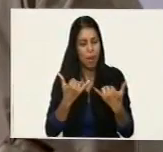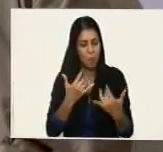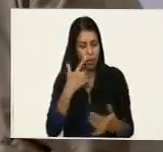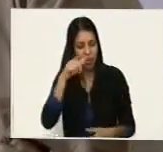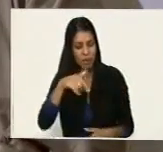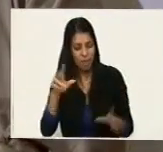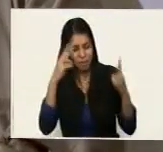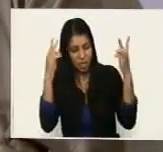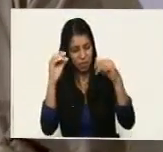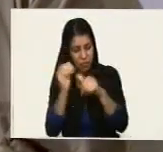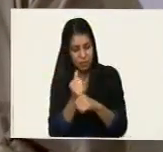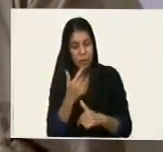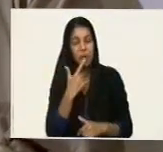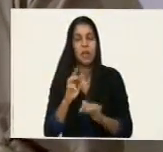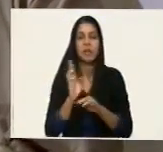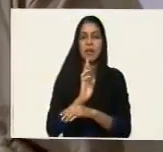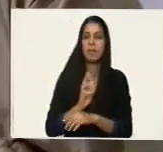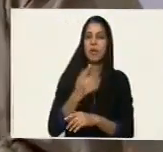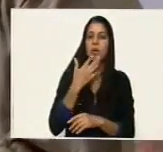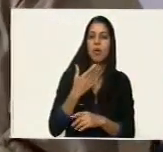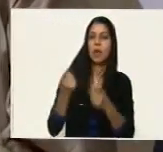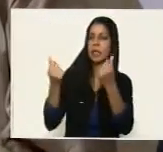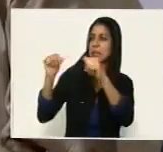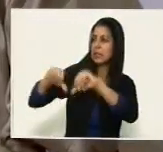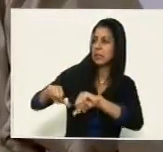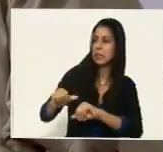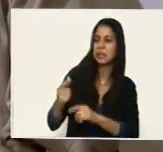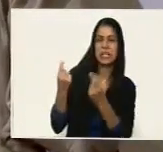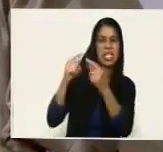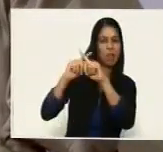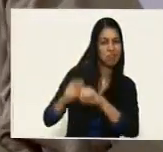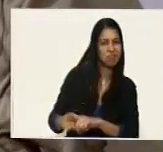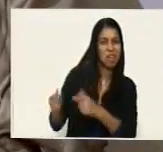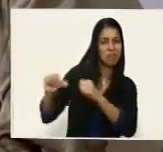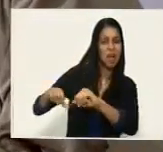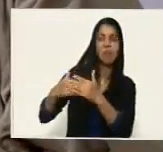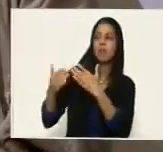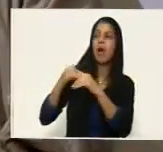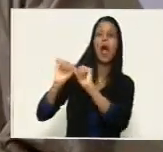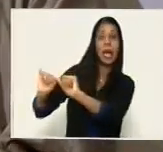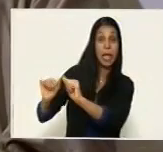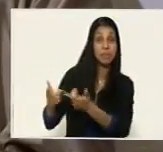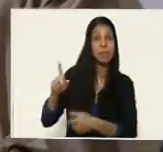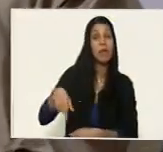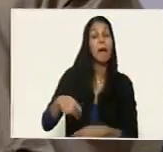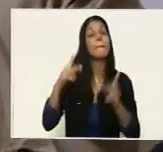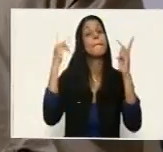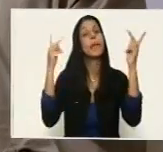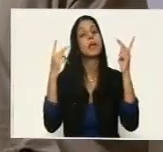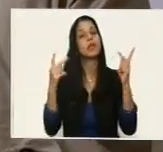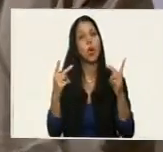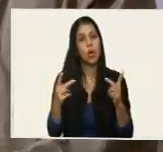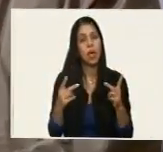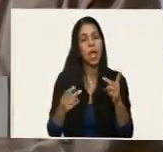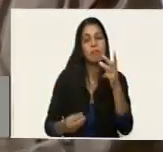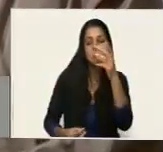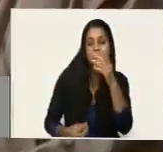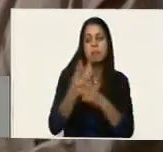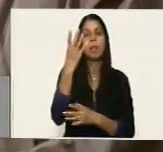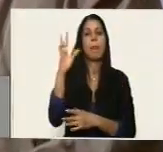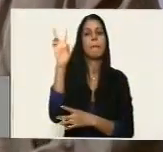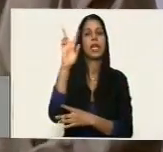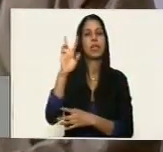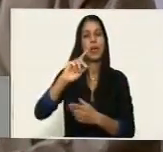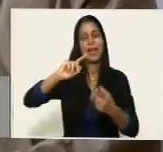la victoria inmediata contra la guerra económica, que es muy importante, sino la victoria por la construcción de un nuevo Estado, de una